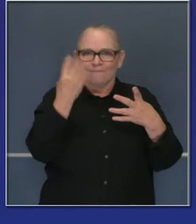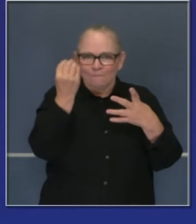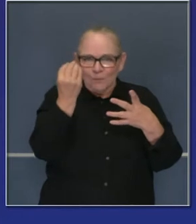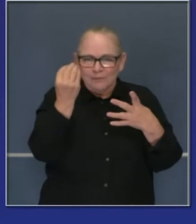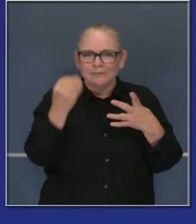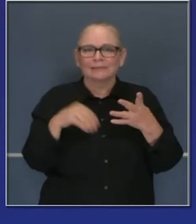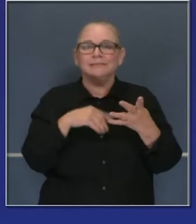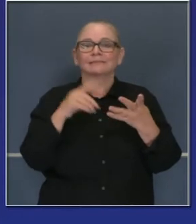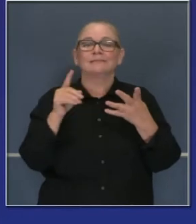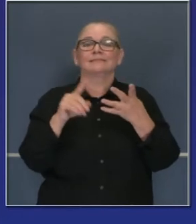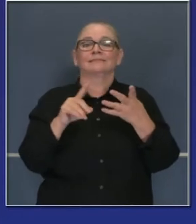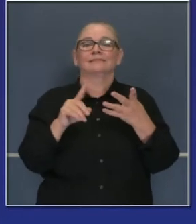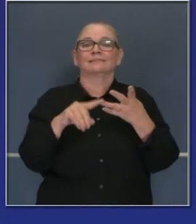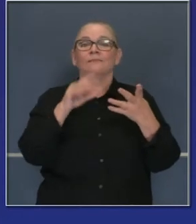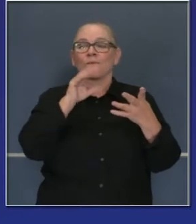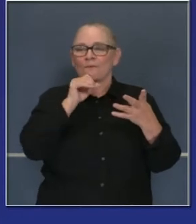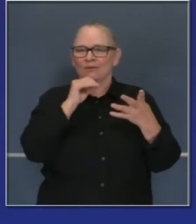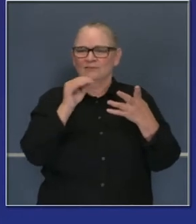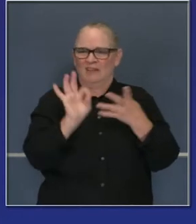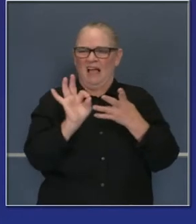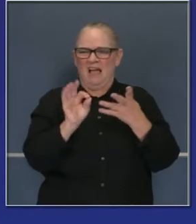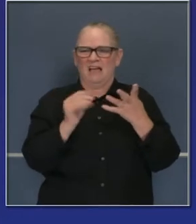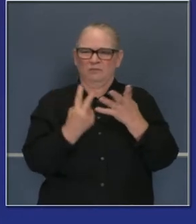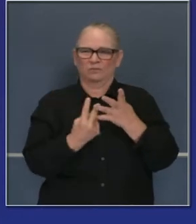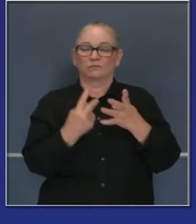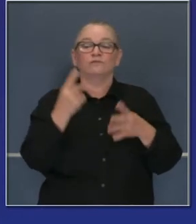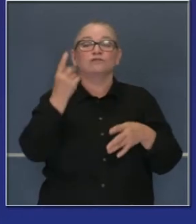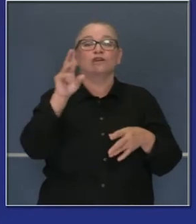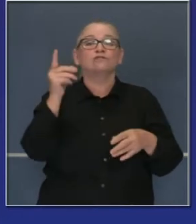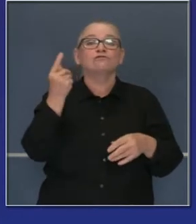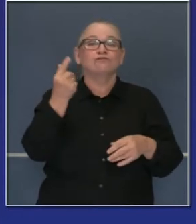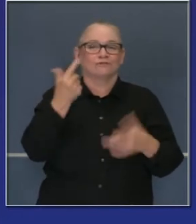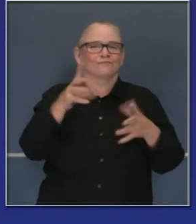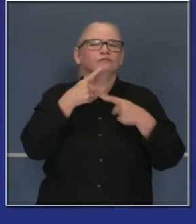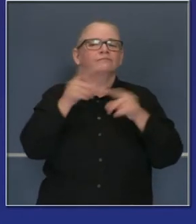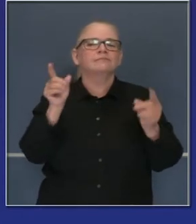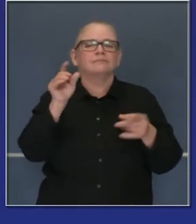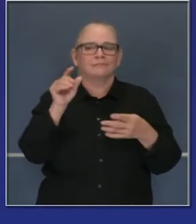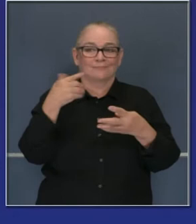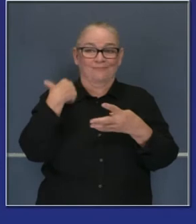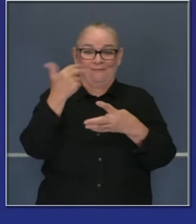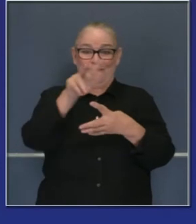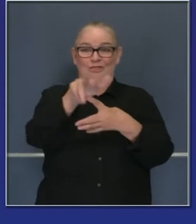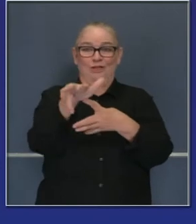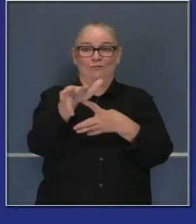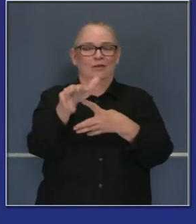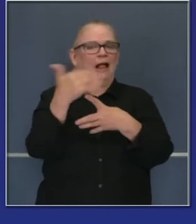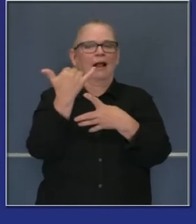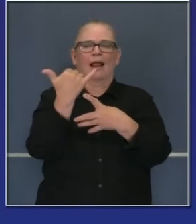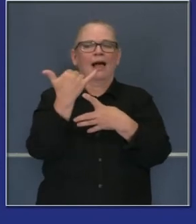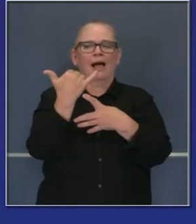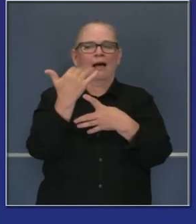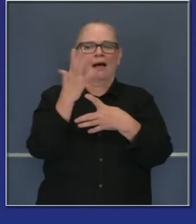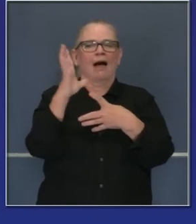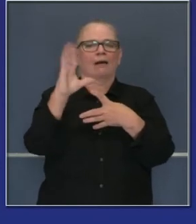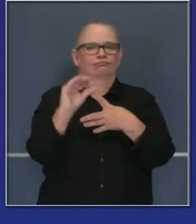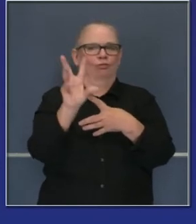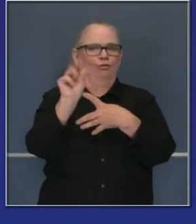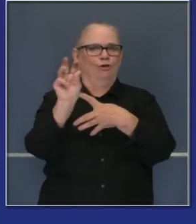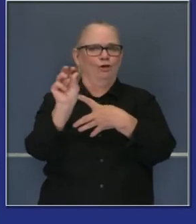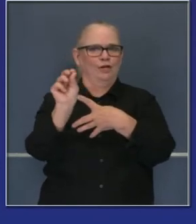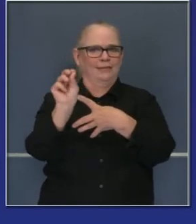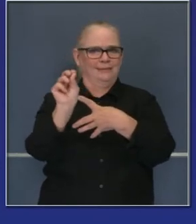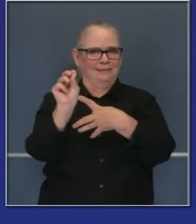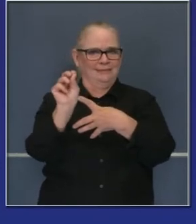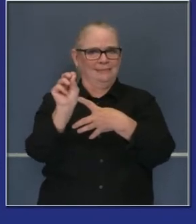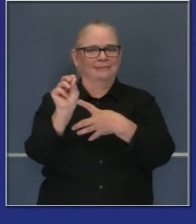ayer anunciamos el doctor real y anunció que ahora fuimos de 33 condados púrpuras a 30 condados púrpura